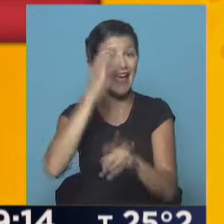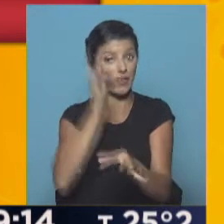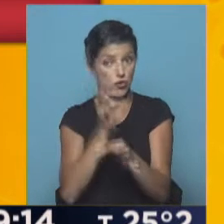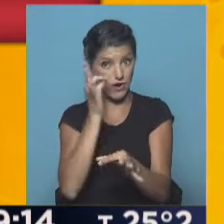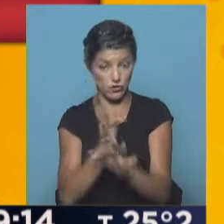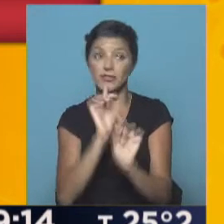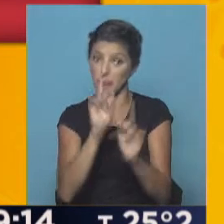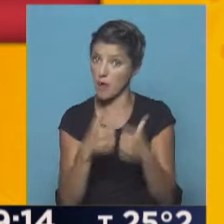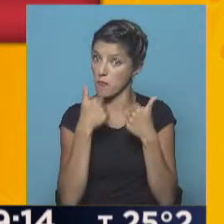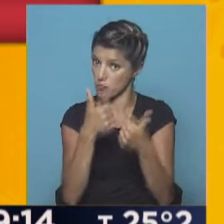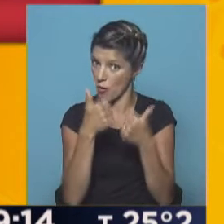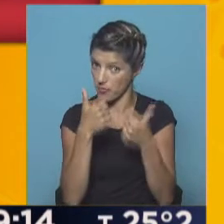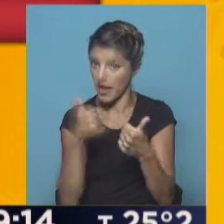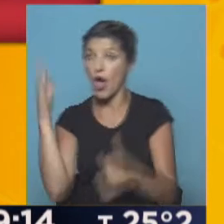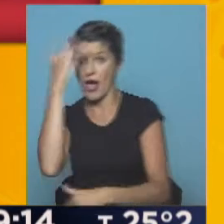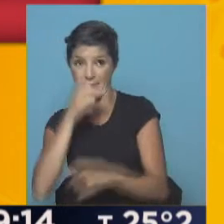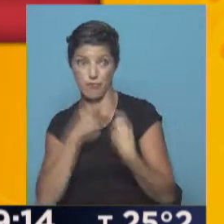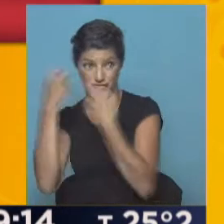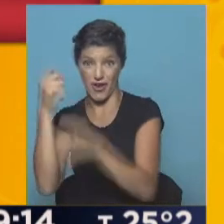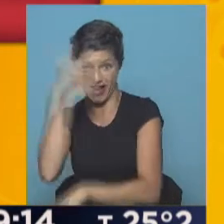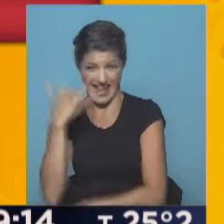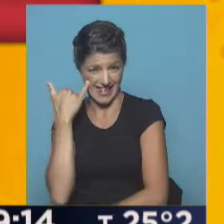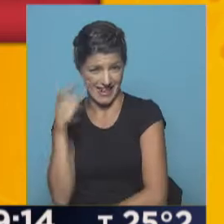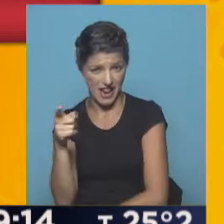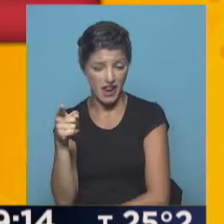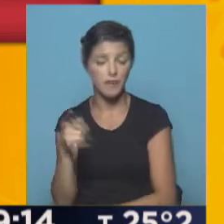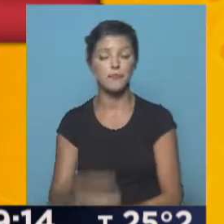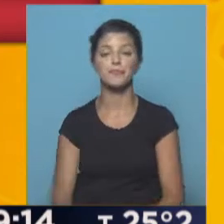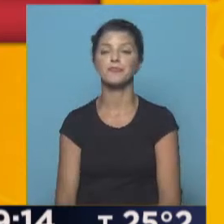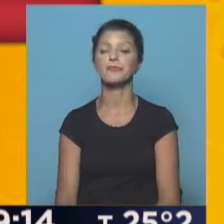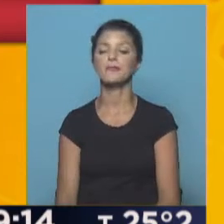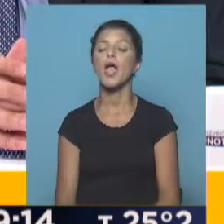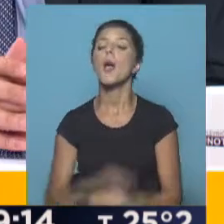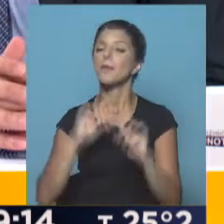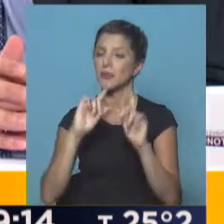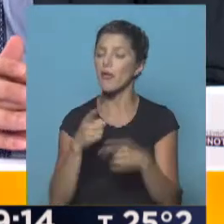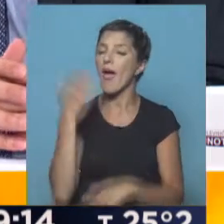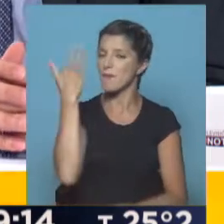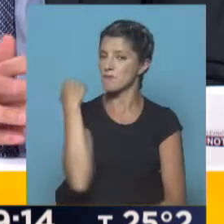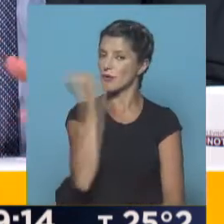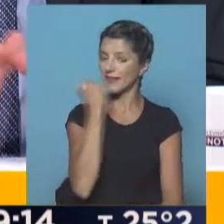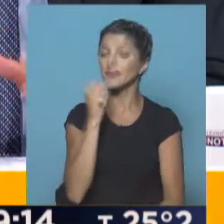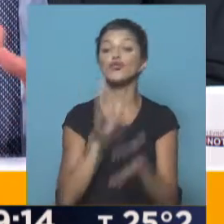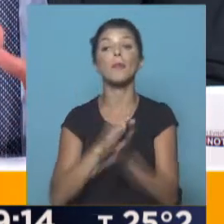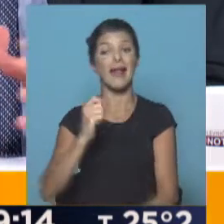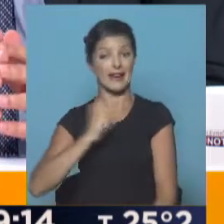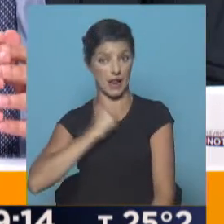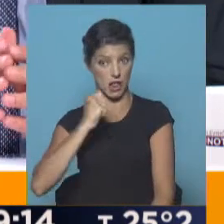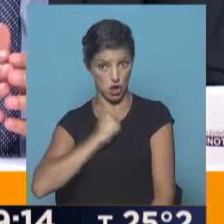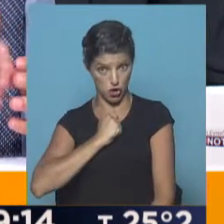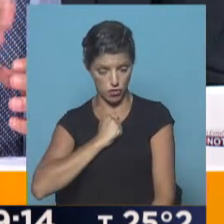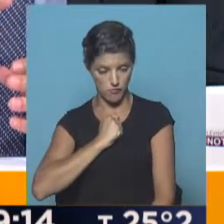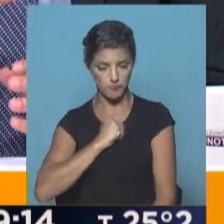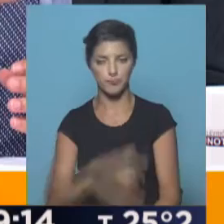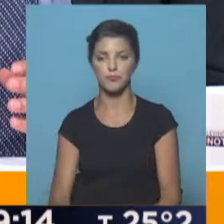bastante exitosa la campaña de Hillary. Y también jugó, por supuesto, un rol la cuestión de la religión. Uno de los aspectos más curiosos